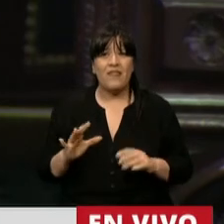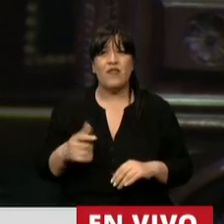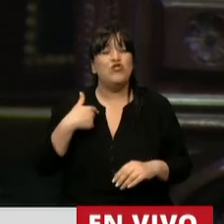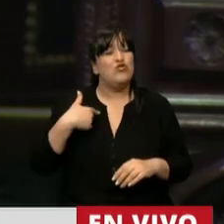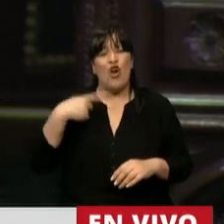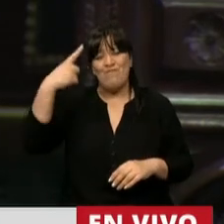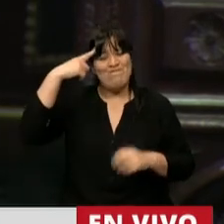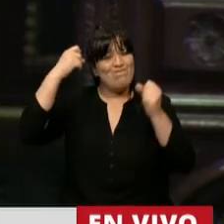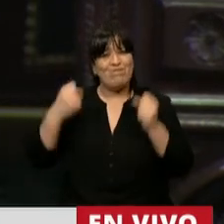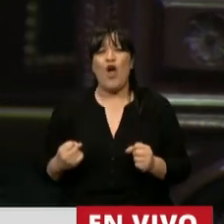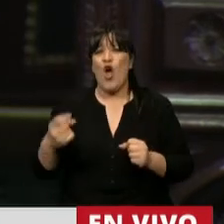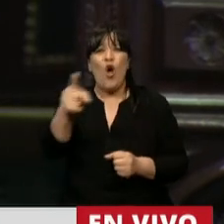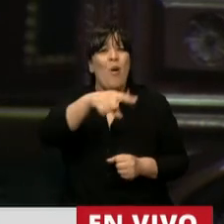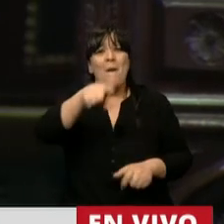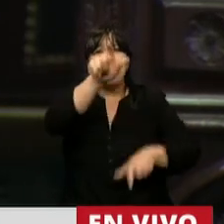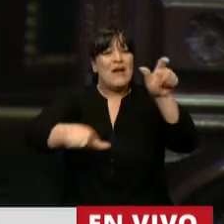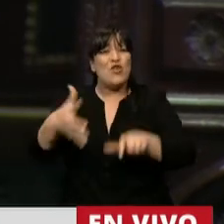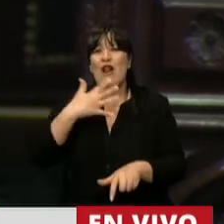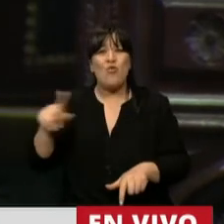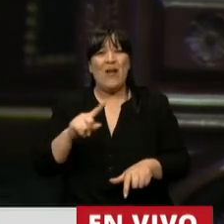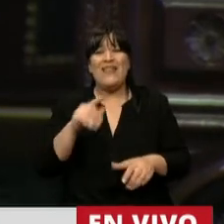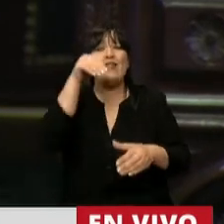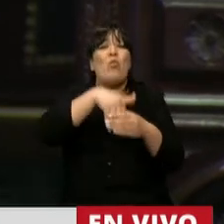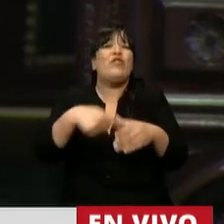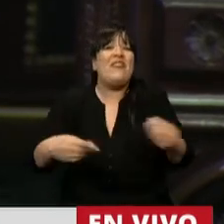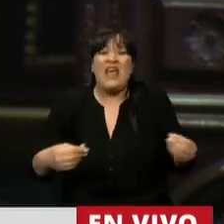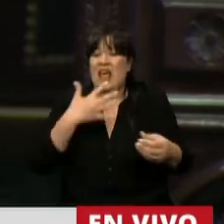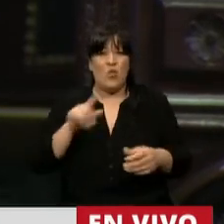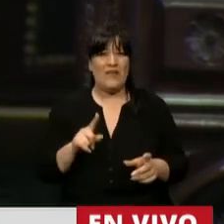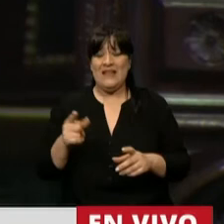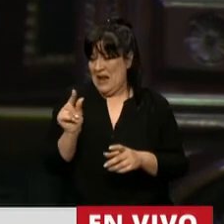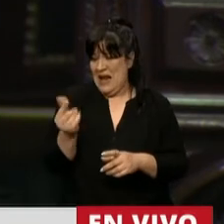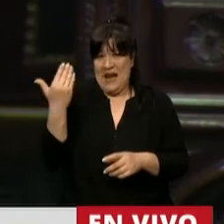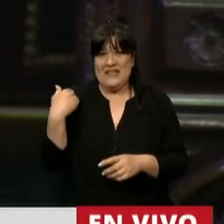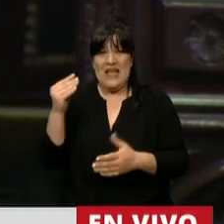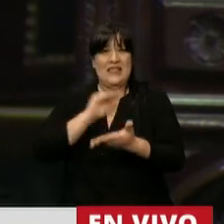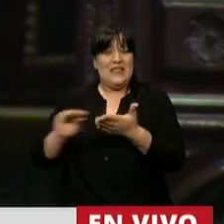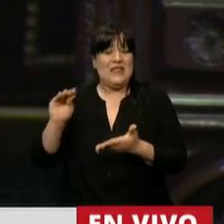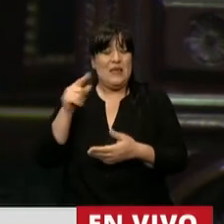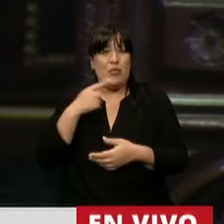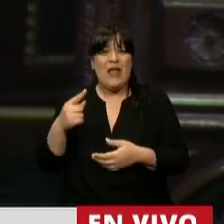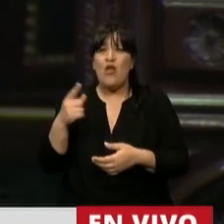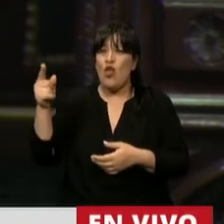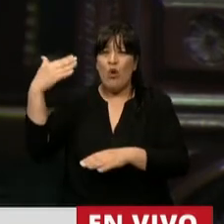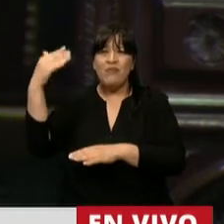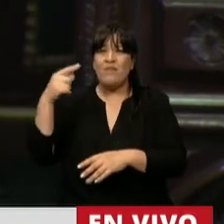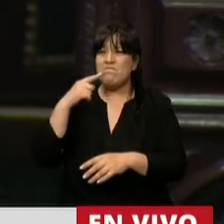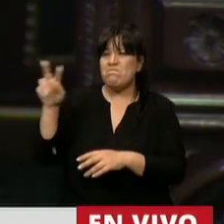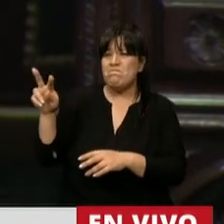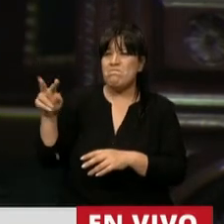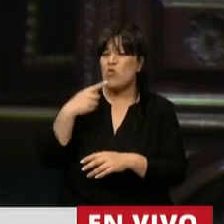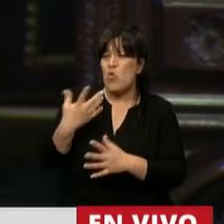yo estoy convencida de que no entienden lo que se está votando. Recién yo escuchaba a algún diputado propinante y me quedaba la duda, ¿no?,